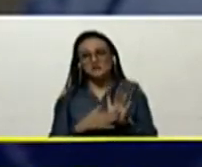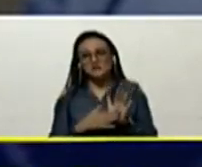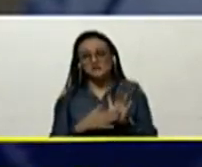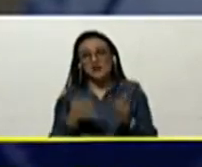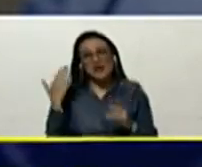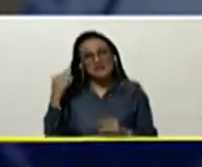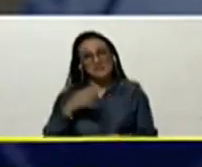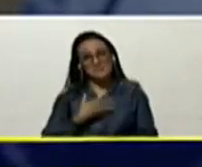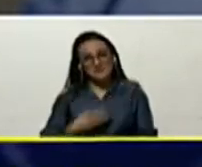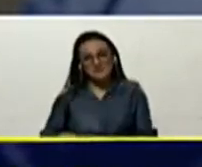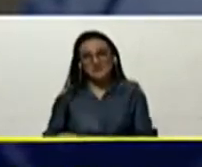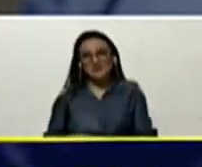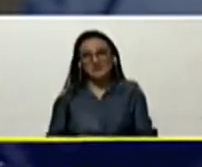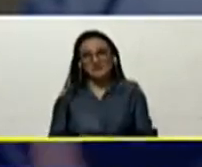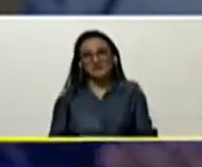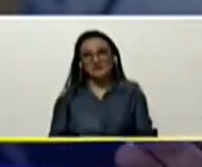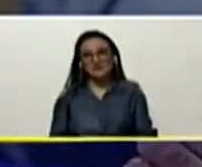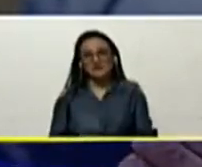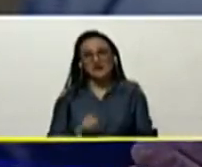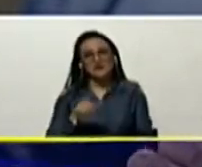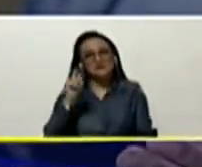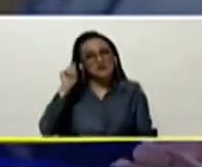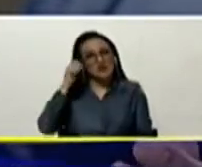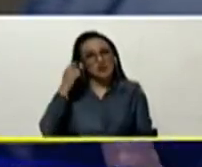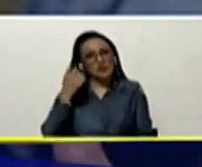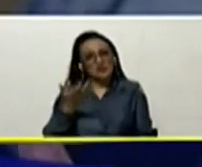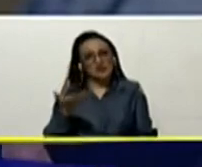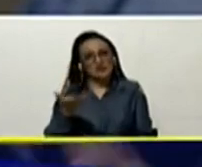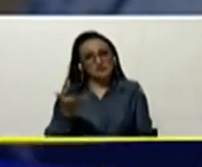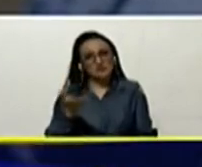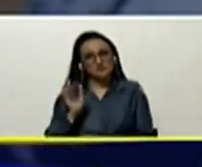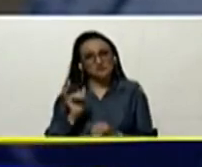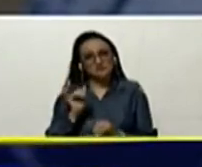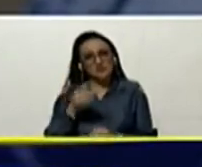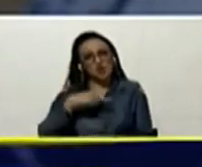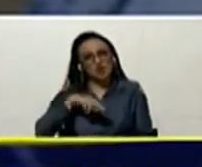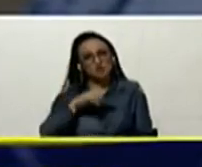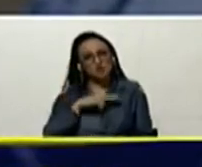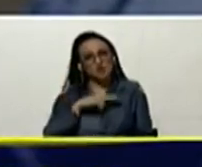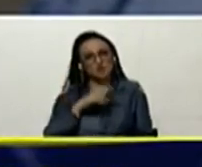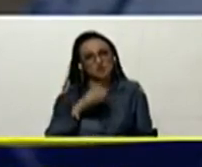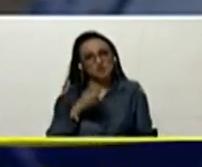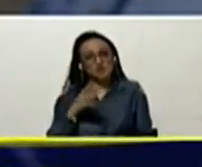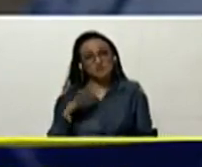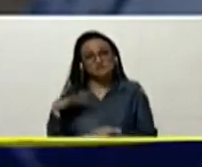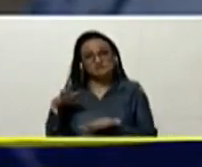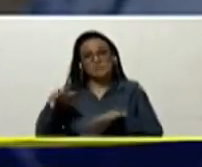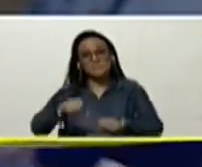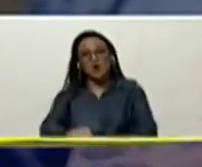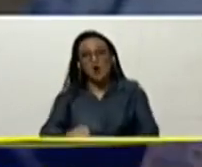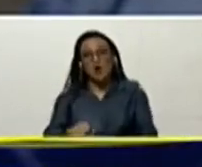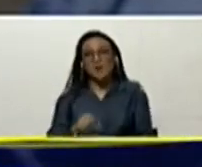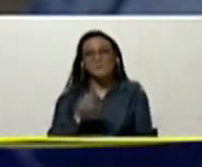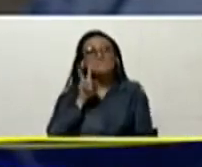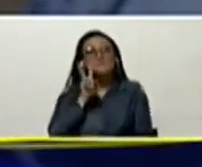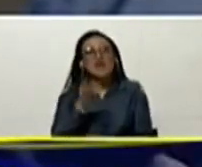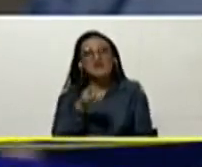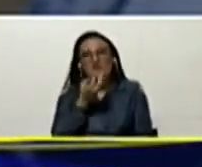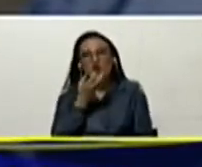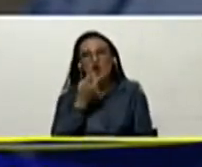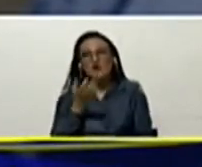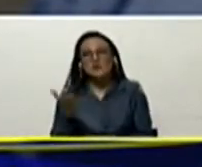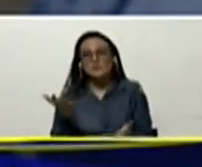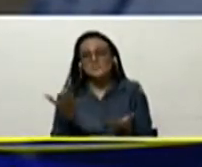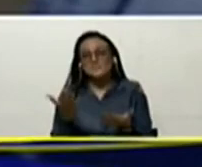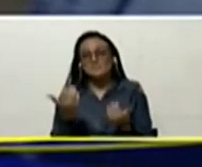fue presidente, él recordando que nosotros tomábamos casi por asalto Miraflores para pedir la libertad